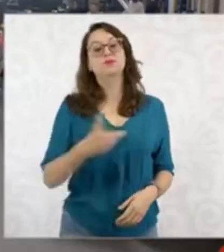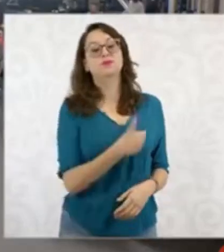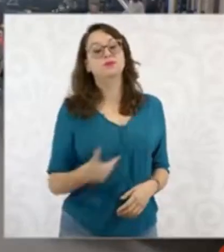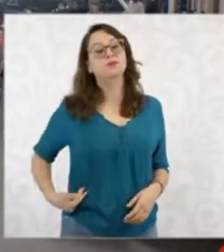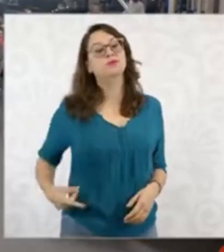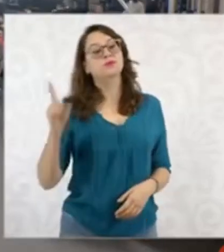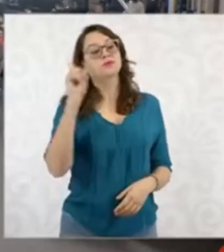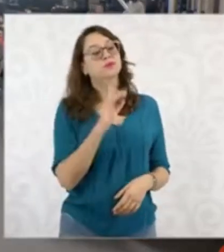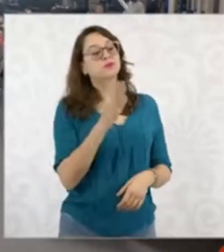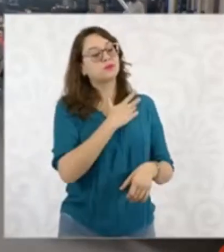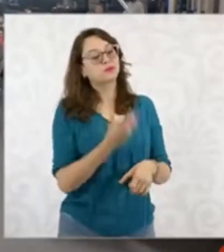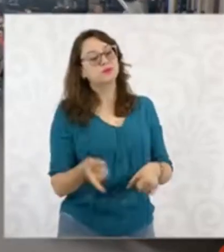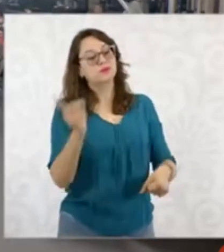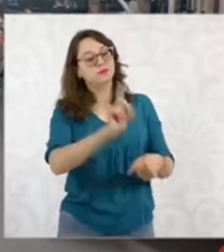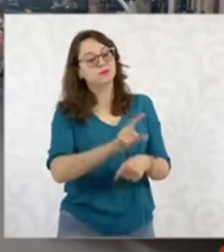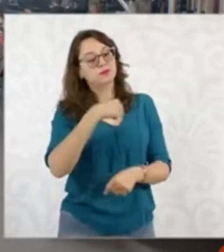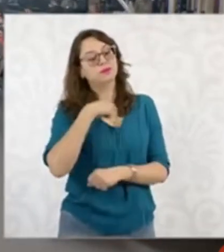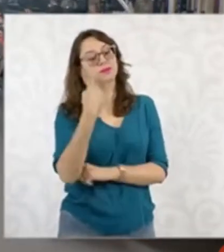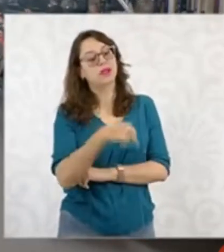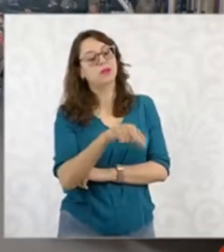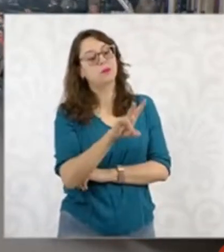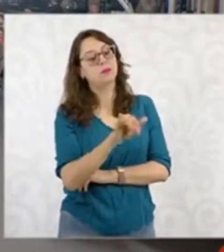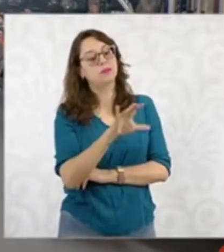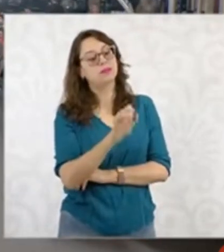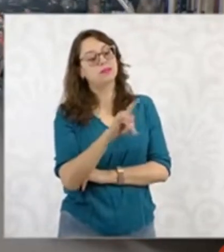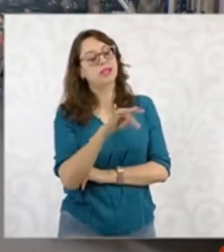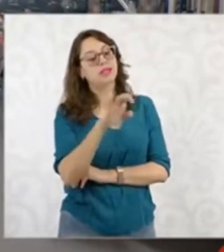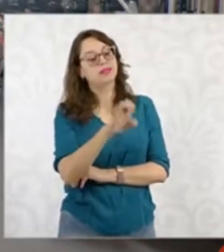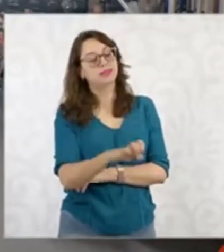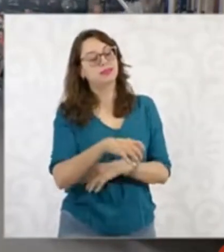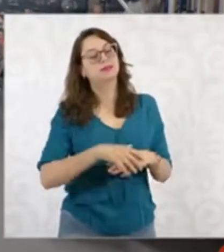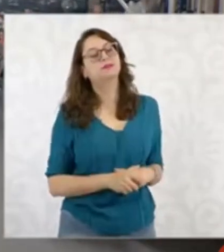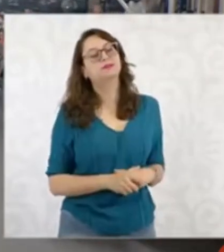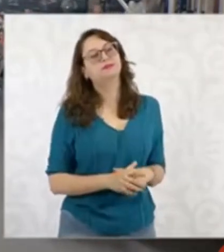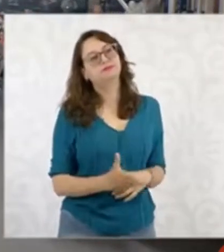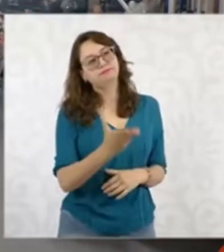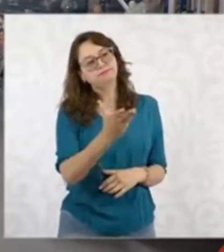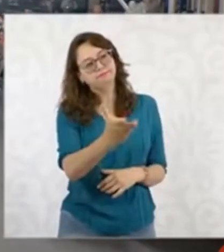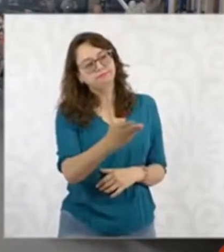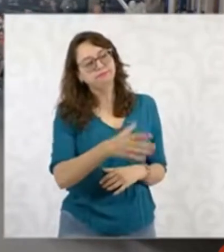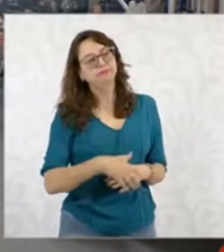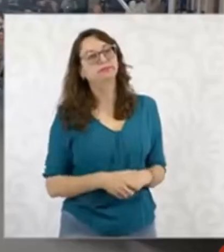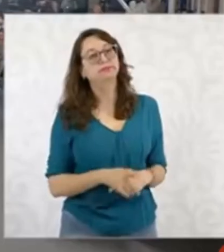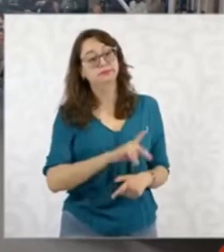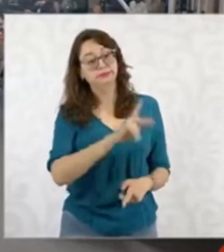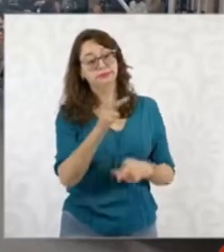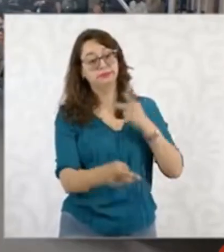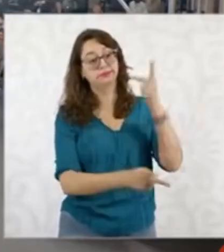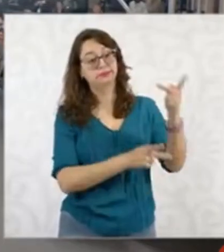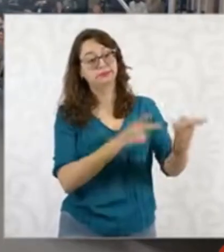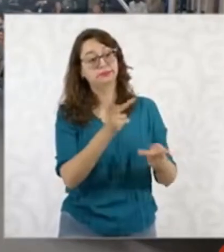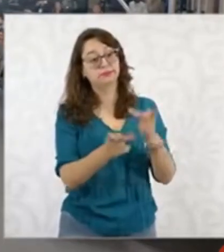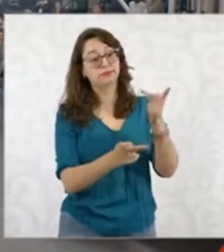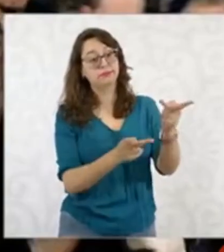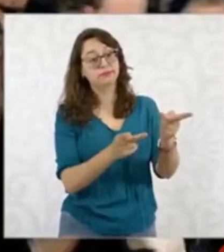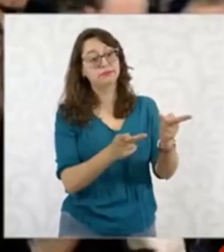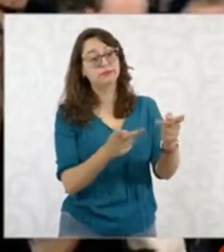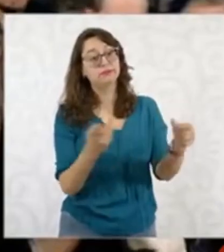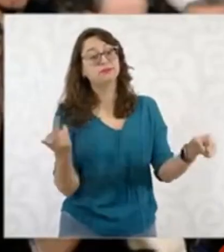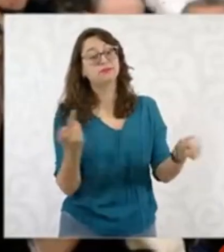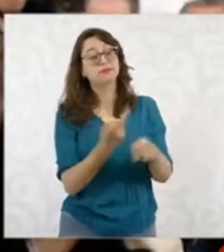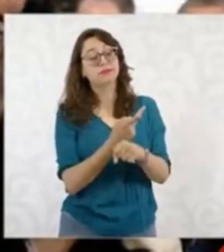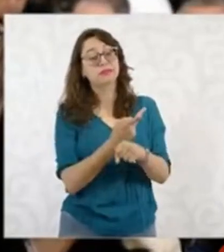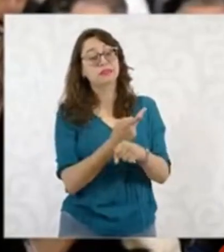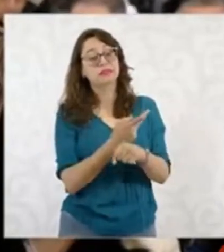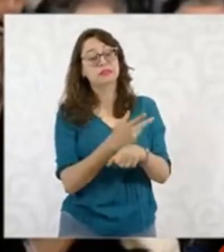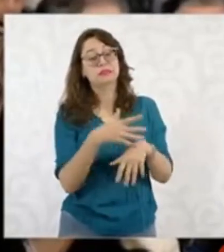días, Vicente Serrano, conductor de Sin Censura TV. Su reflexión, su opinión de la andanada de ataques que se